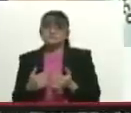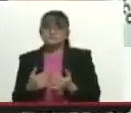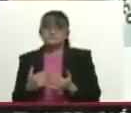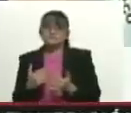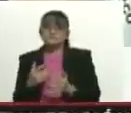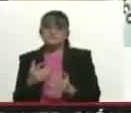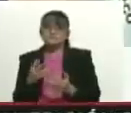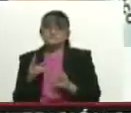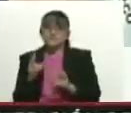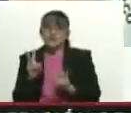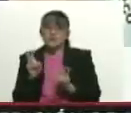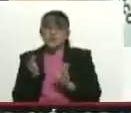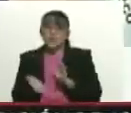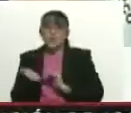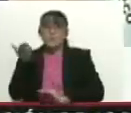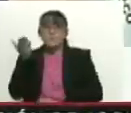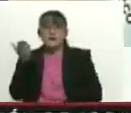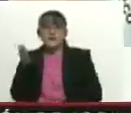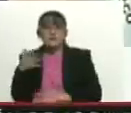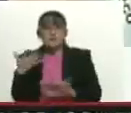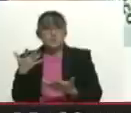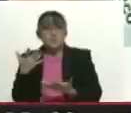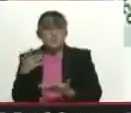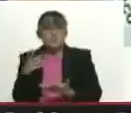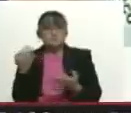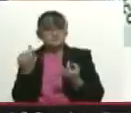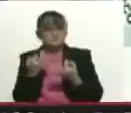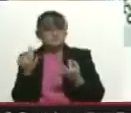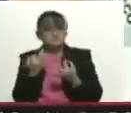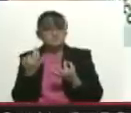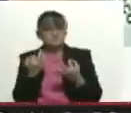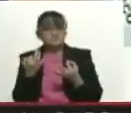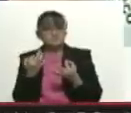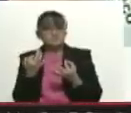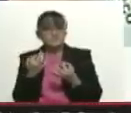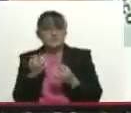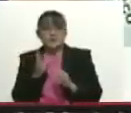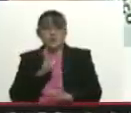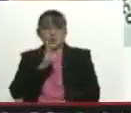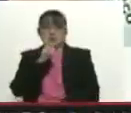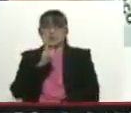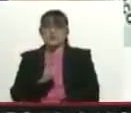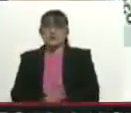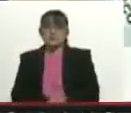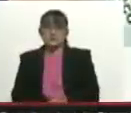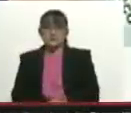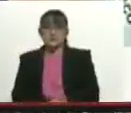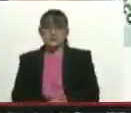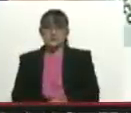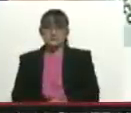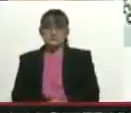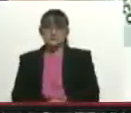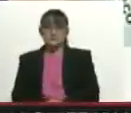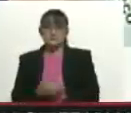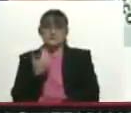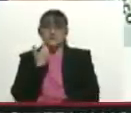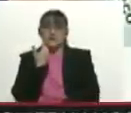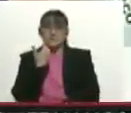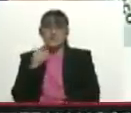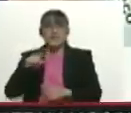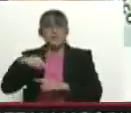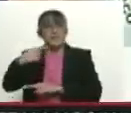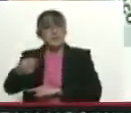la espera del nuevo momento fue un hecho realmente dramático. La enfermedad y